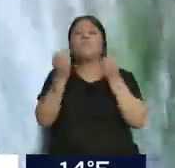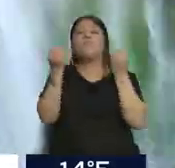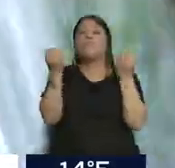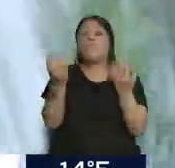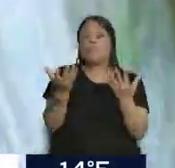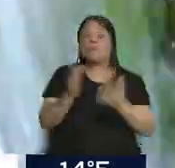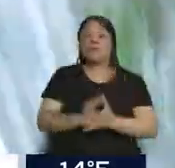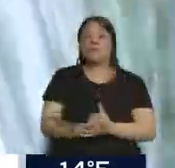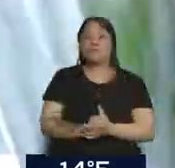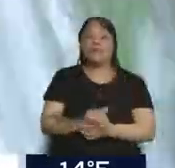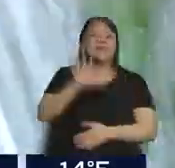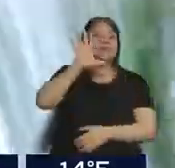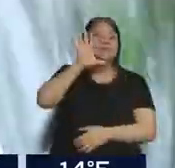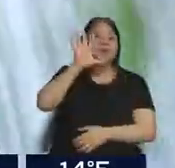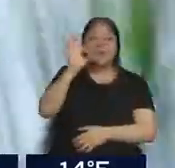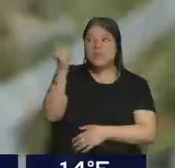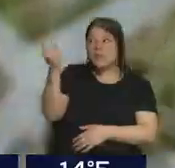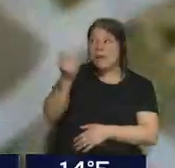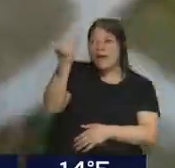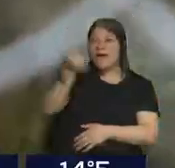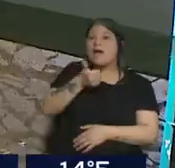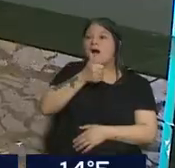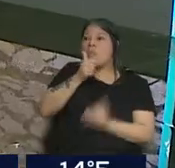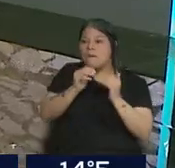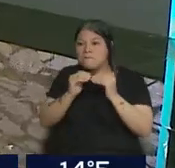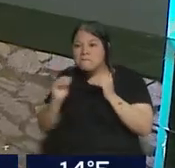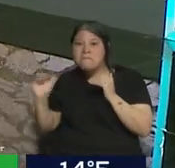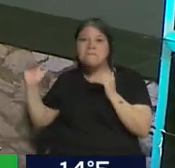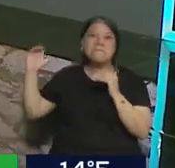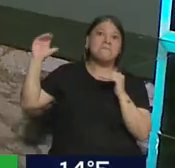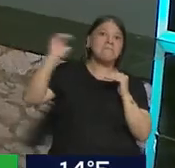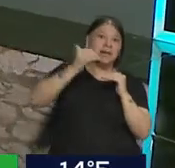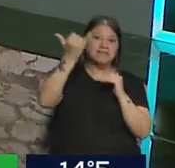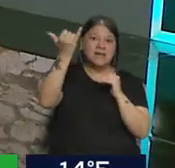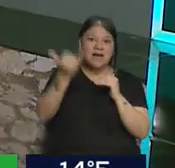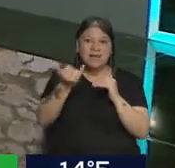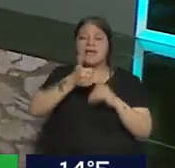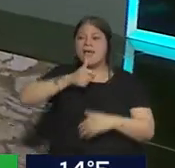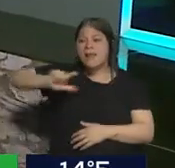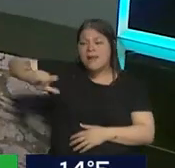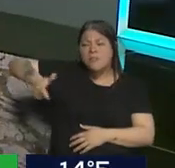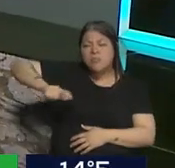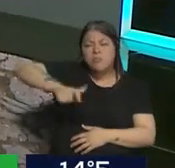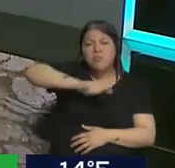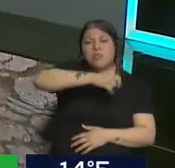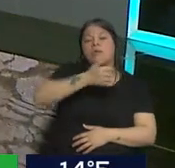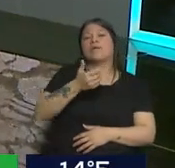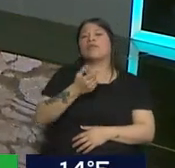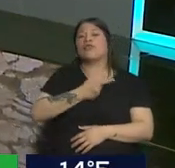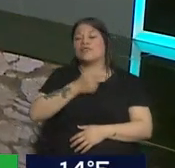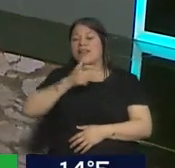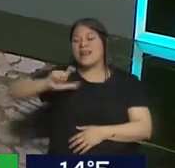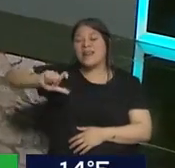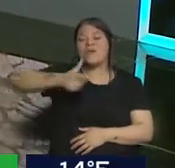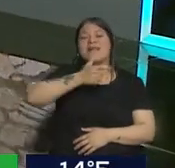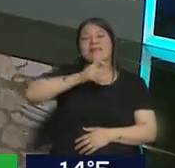tenemos entonces un 50% más de agua que va a haber en los cauces, sobre todo de la cuenca del río